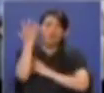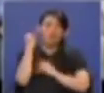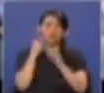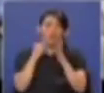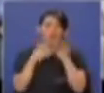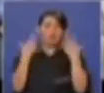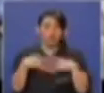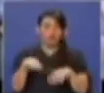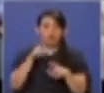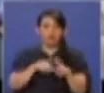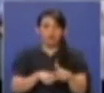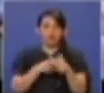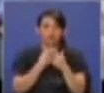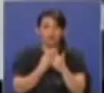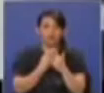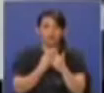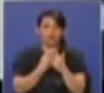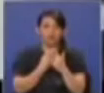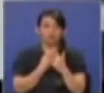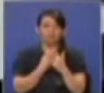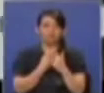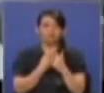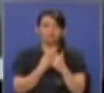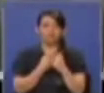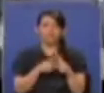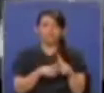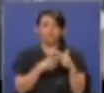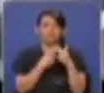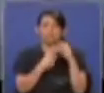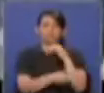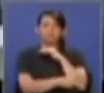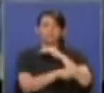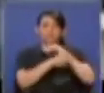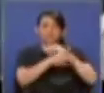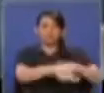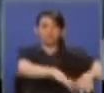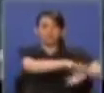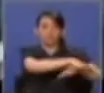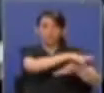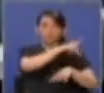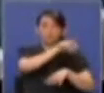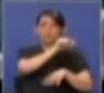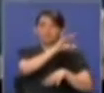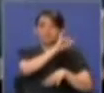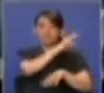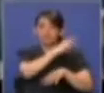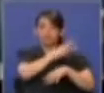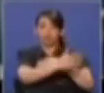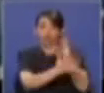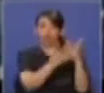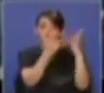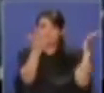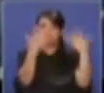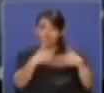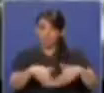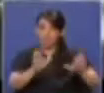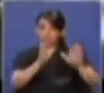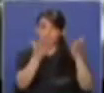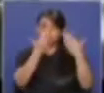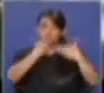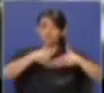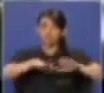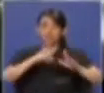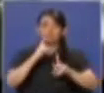nació el proyecto de la refinería del Pacífico, y que están concluidas y en operación